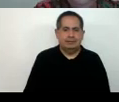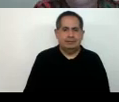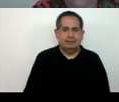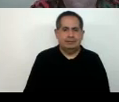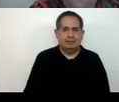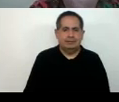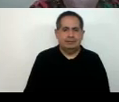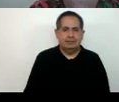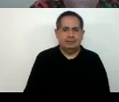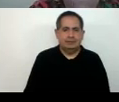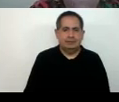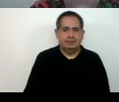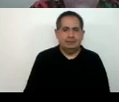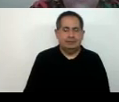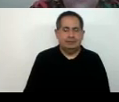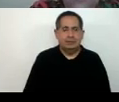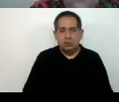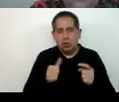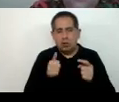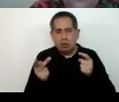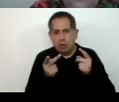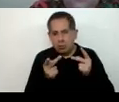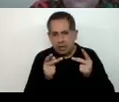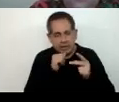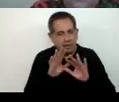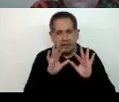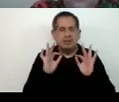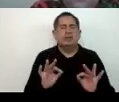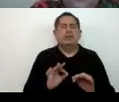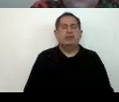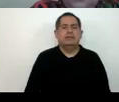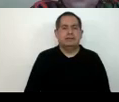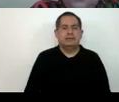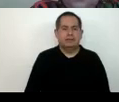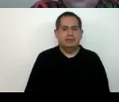Bueno, pues parece que ya no hay otra pregunta.